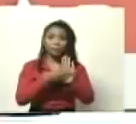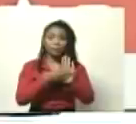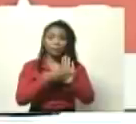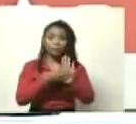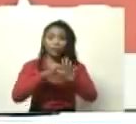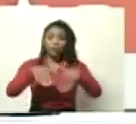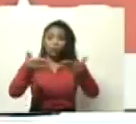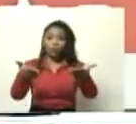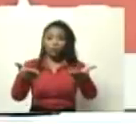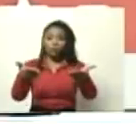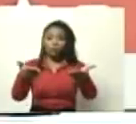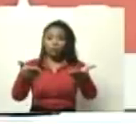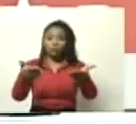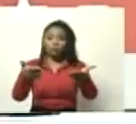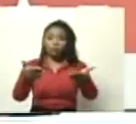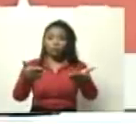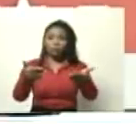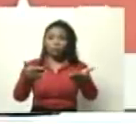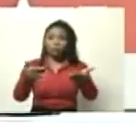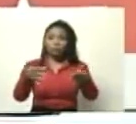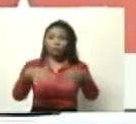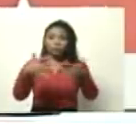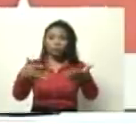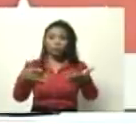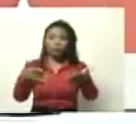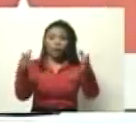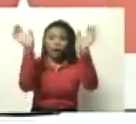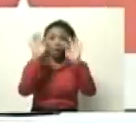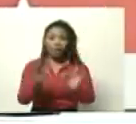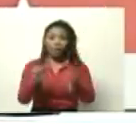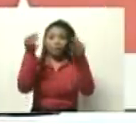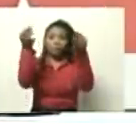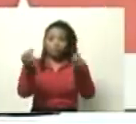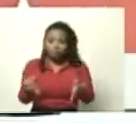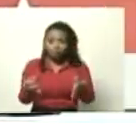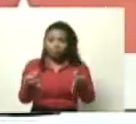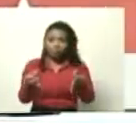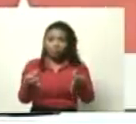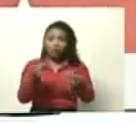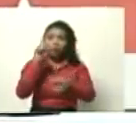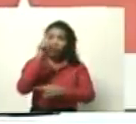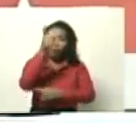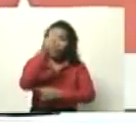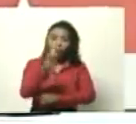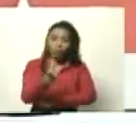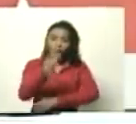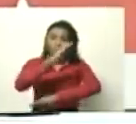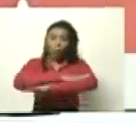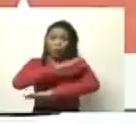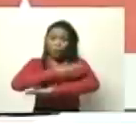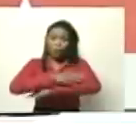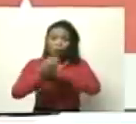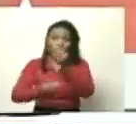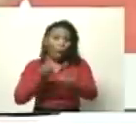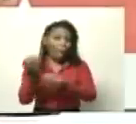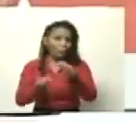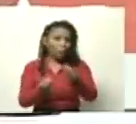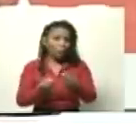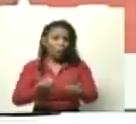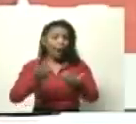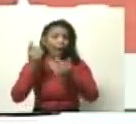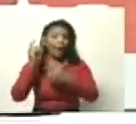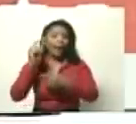cuál es la manera correcta de un militante, de actuar un militante,